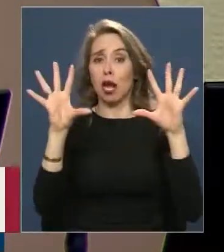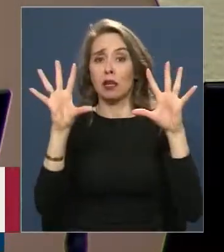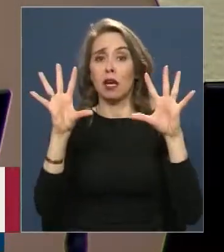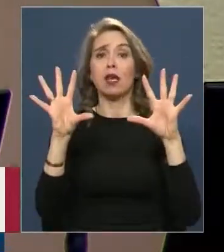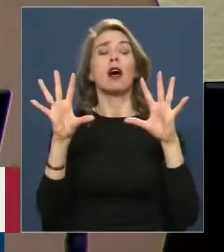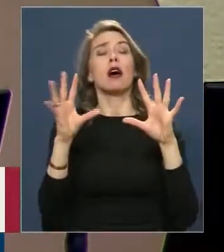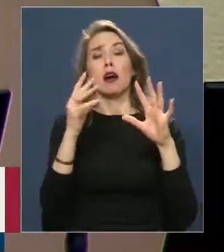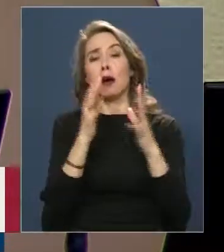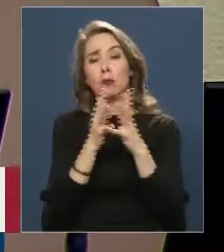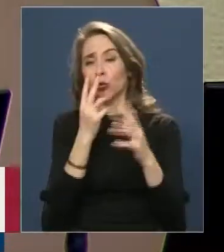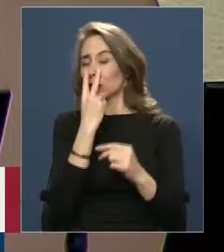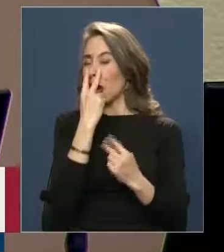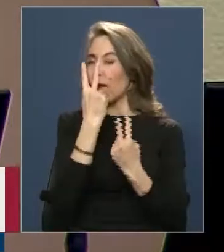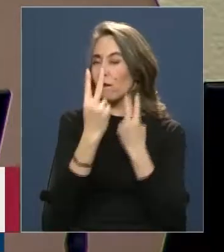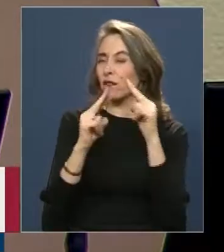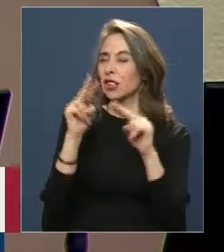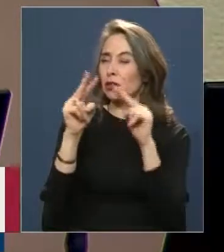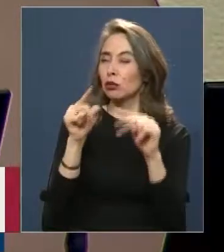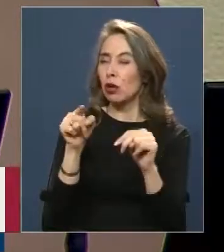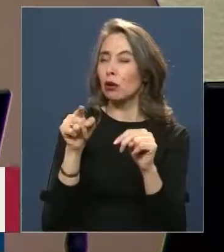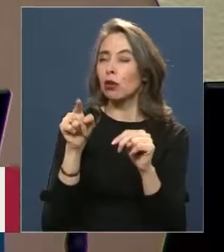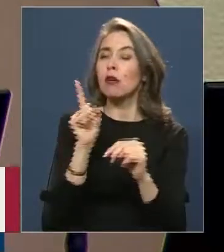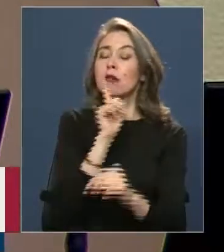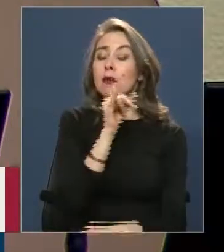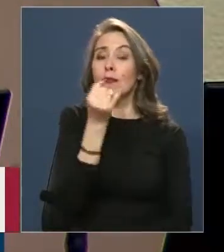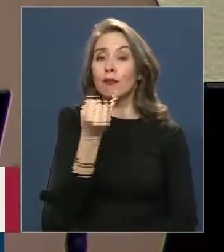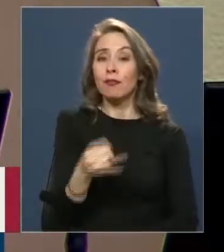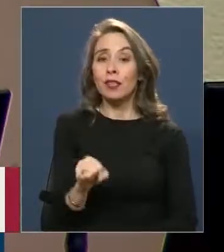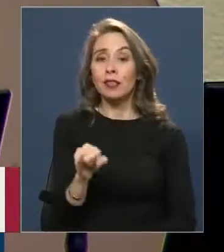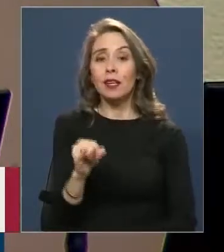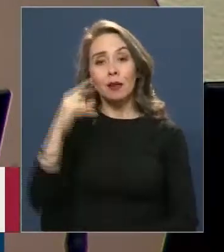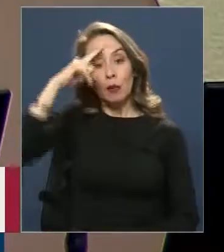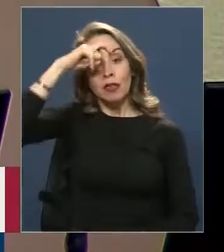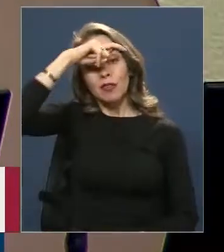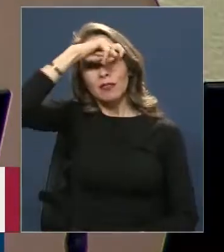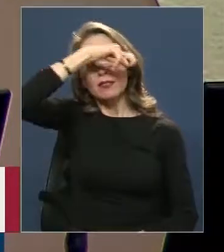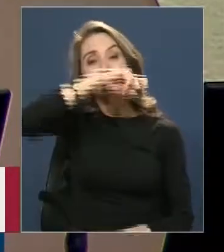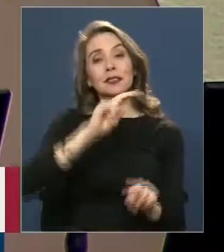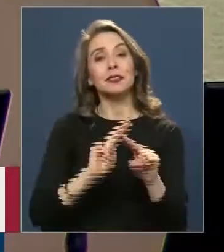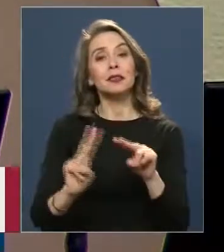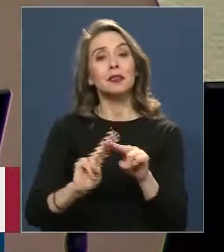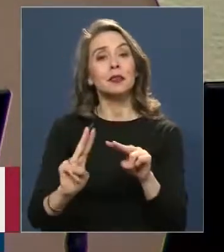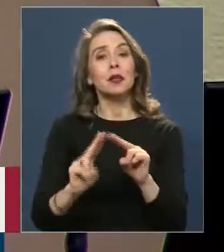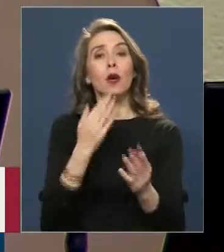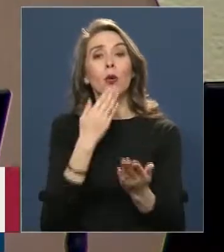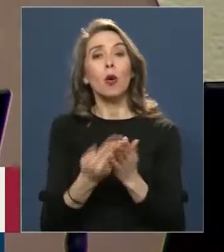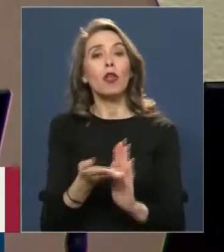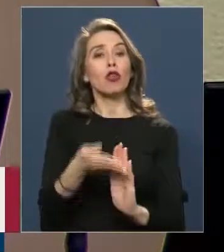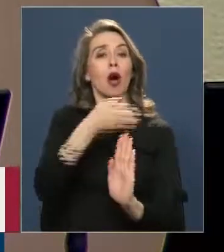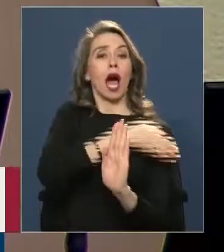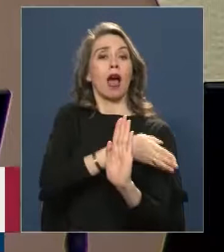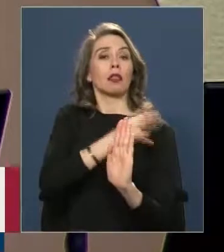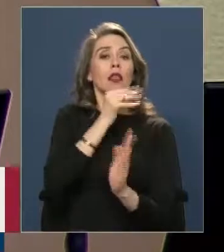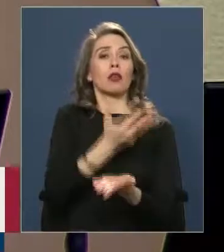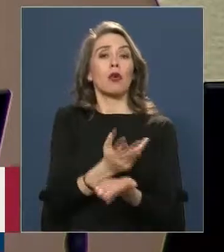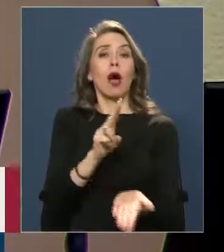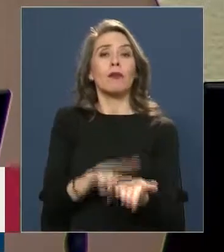mucha visión, porque al final es muy difícil reparar cuando antes no hay una